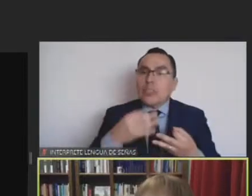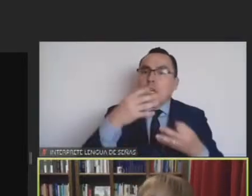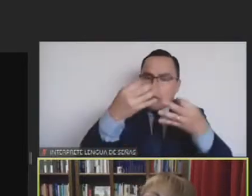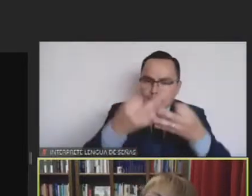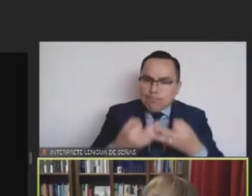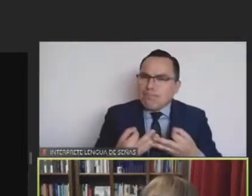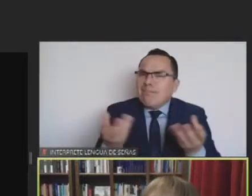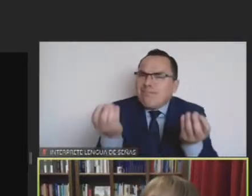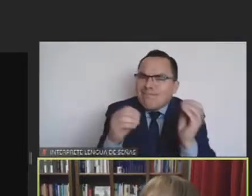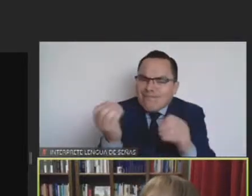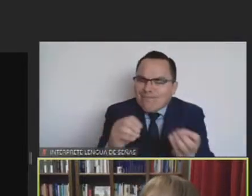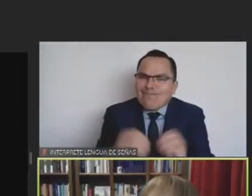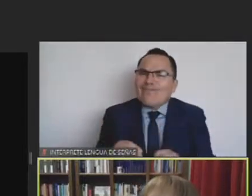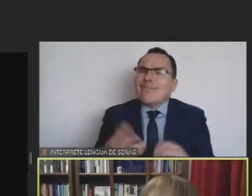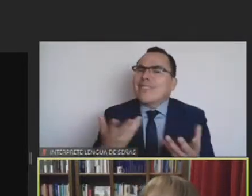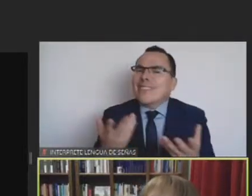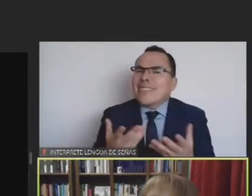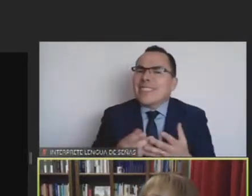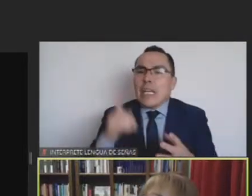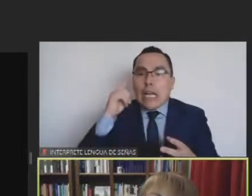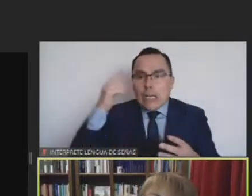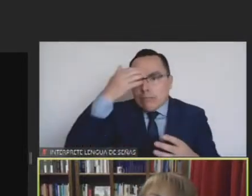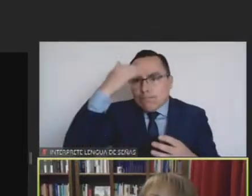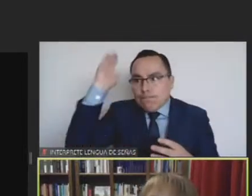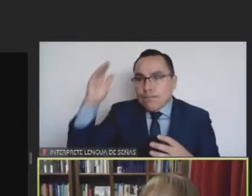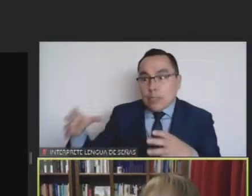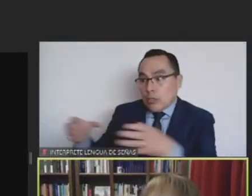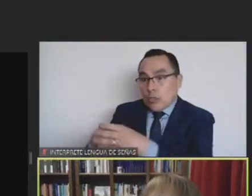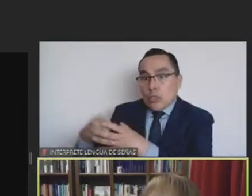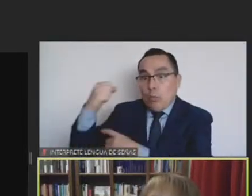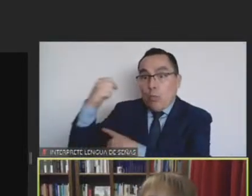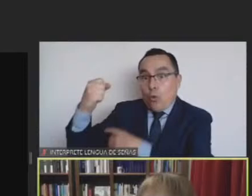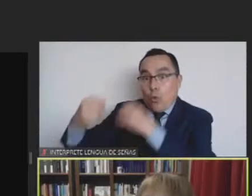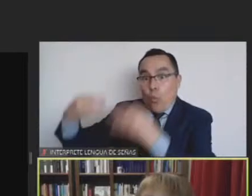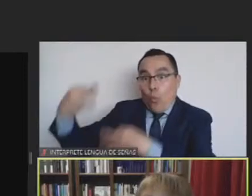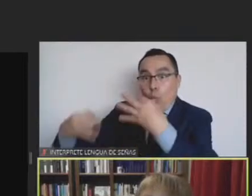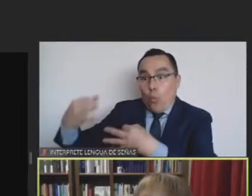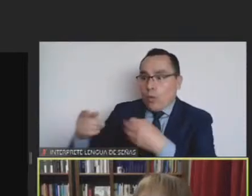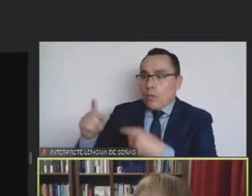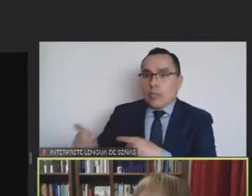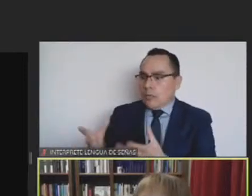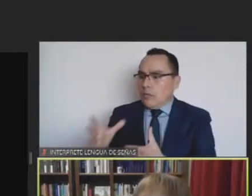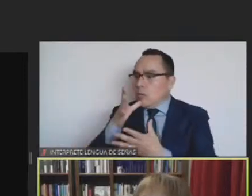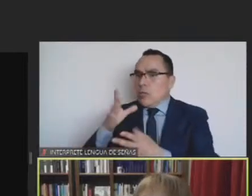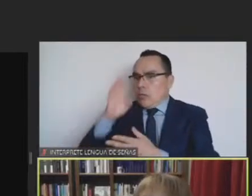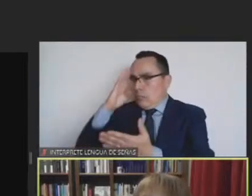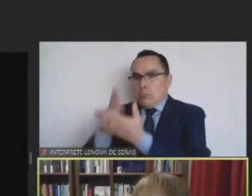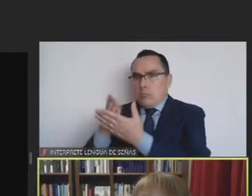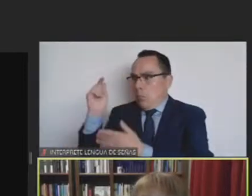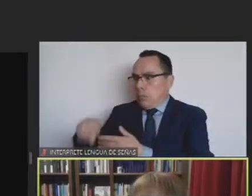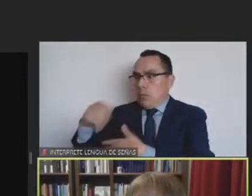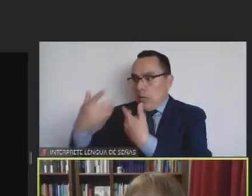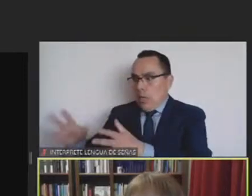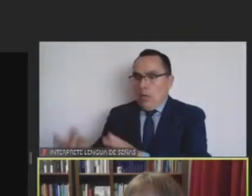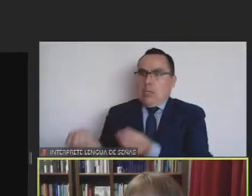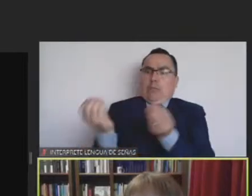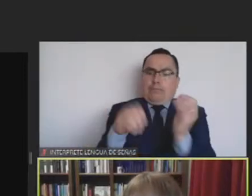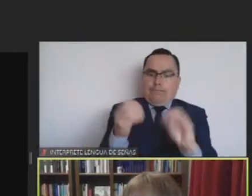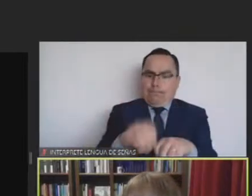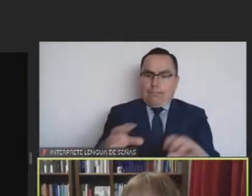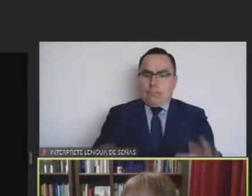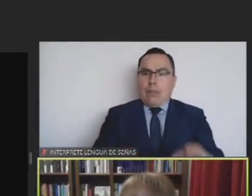otras palabras, la capacidad del Poder Judicial para responder las necesidades y los requerimientos del público, que pueden ser